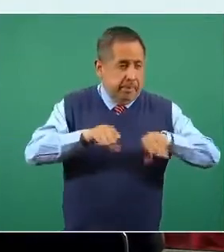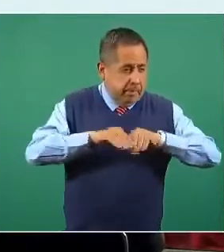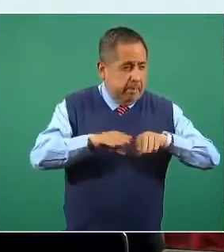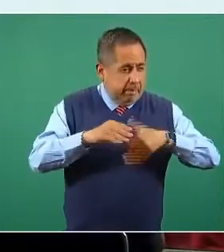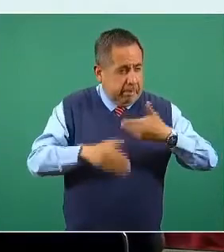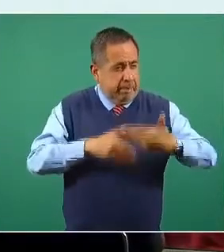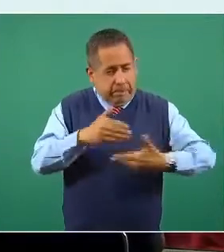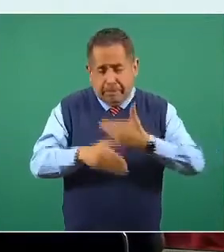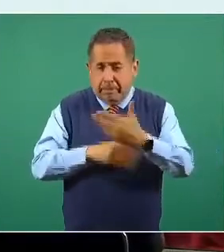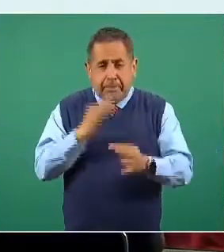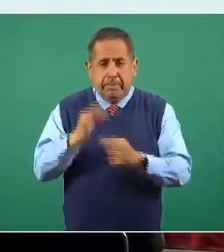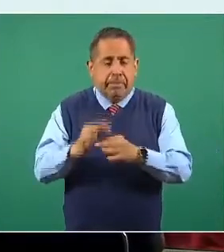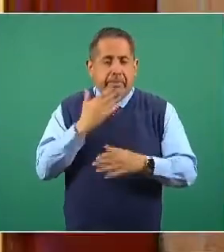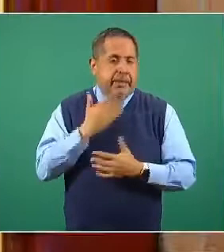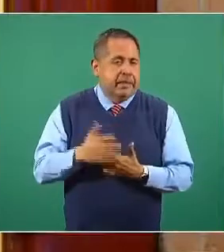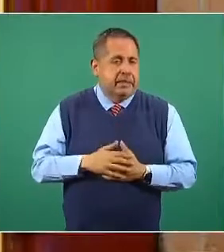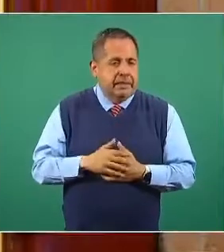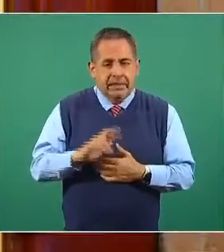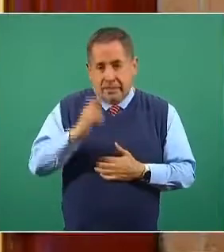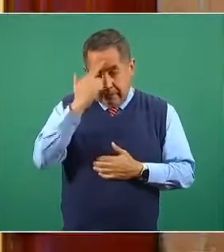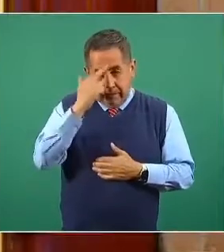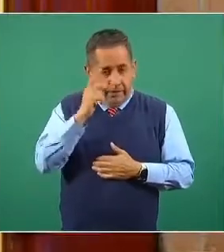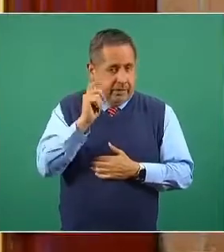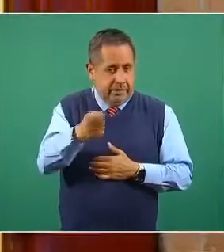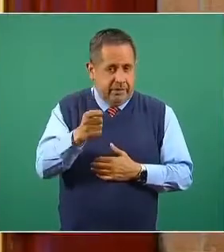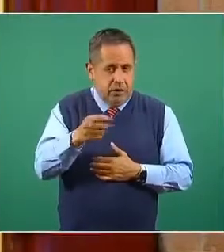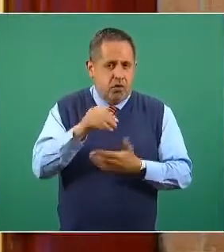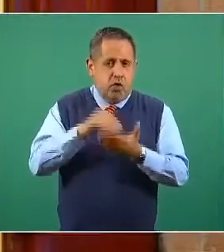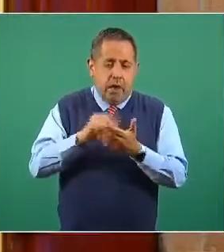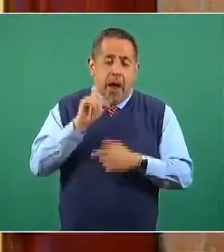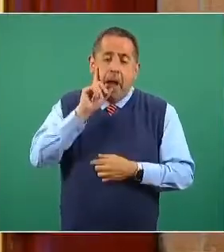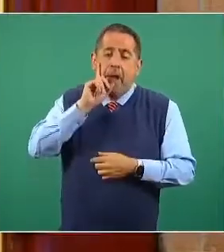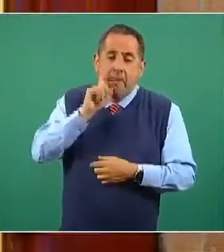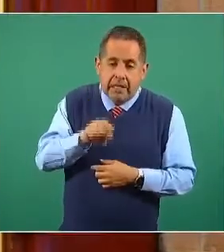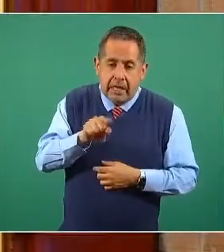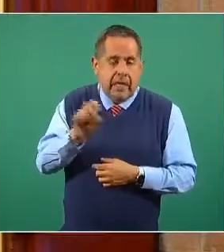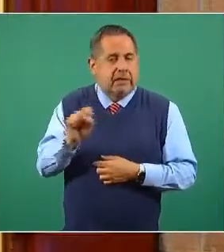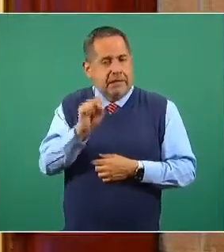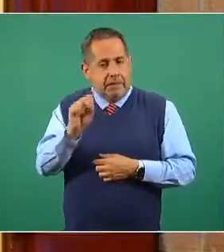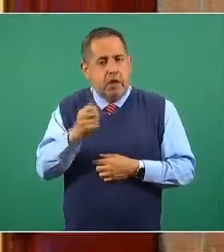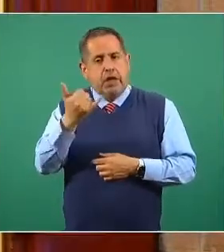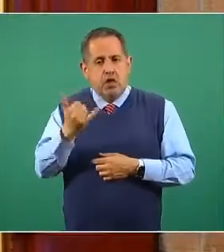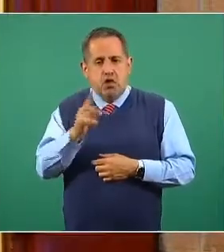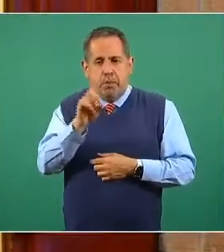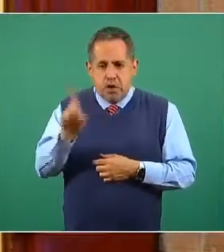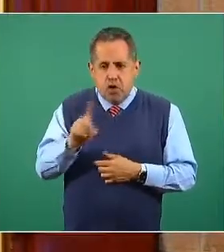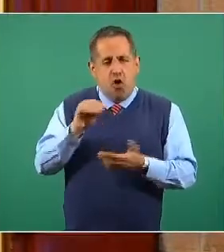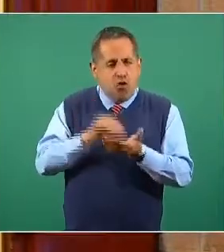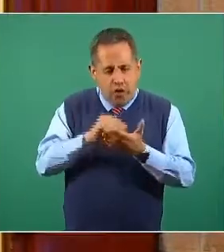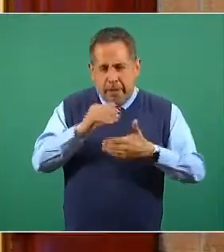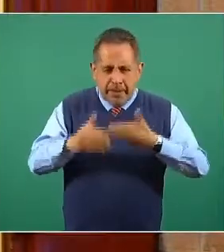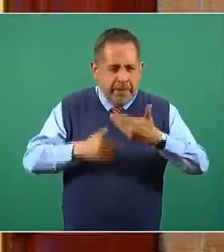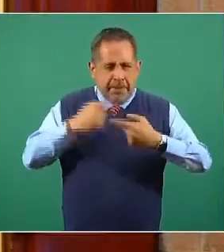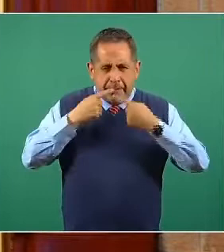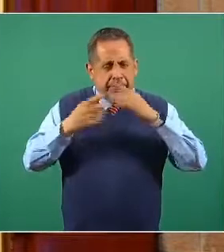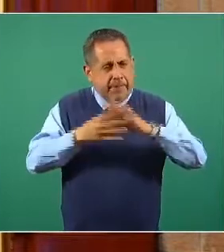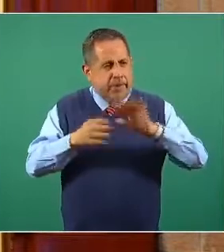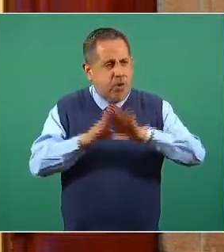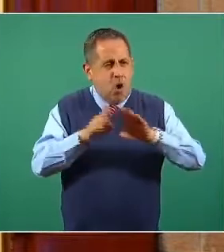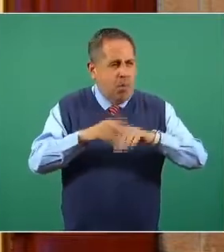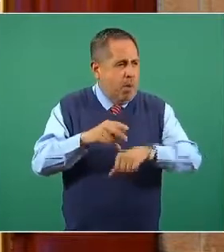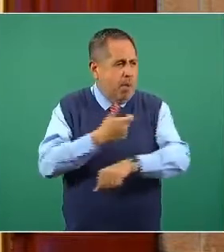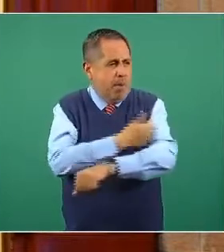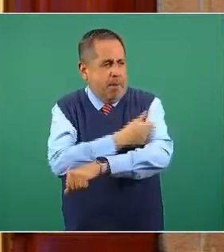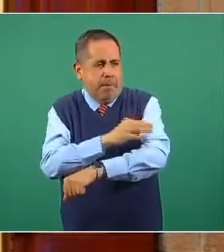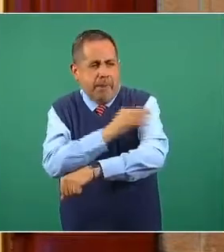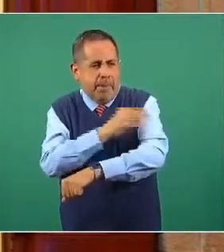planteó, recordando que todavía tenemos todo el día de mañana, sábado y el domingo para continuar con la aplicación